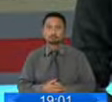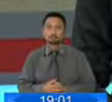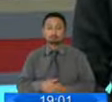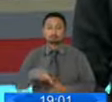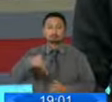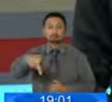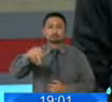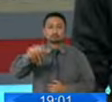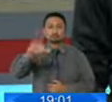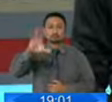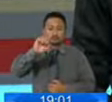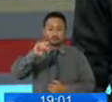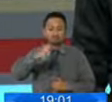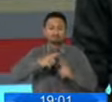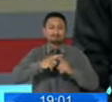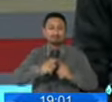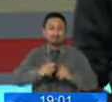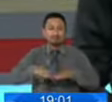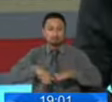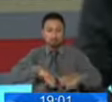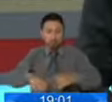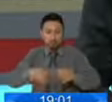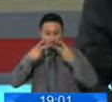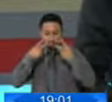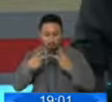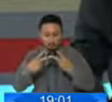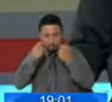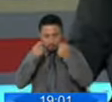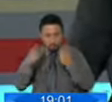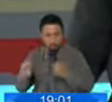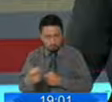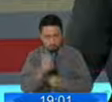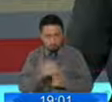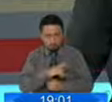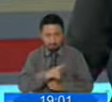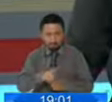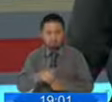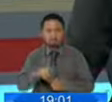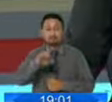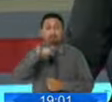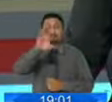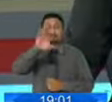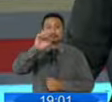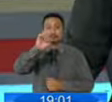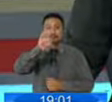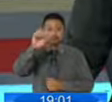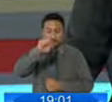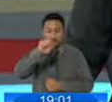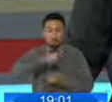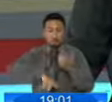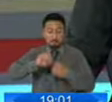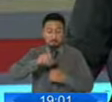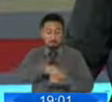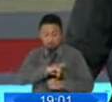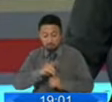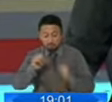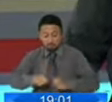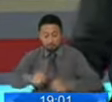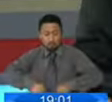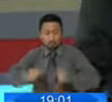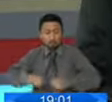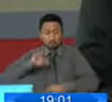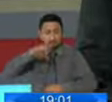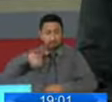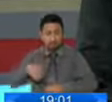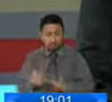Pablo Chambers, el ex coordinador de la veeduría que investigó si Fabricio Correa tenía contratos con el Estado, aseguró estar a la espera de ser capturado. Esto tras